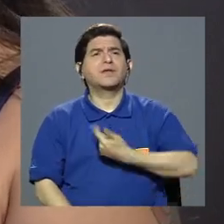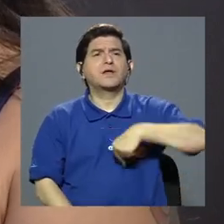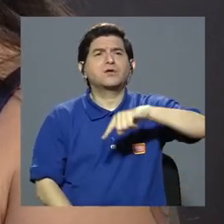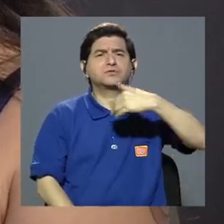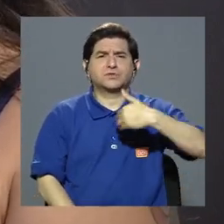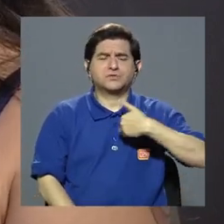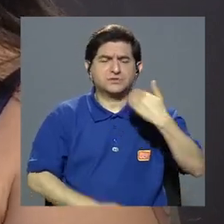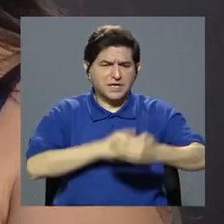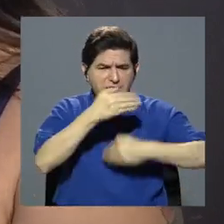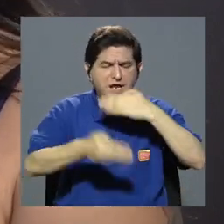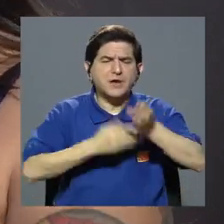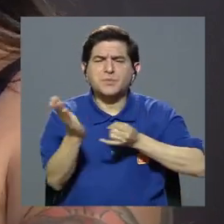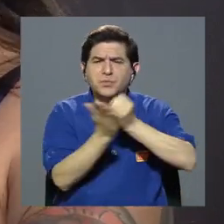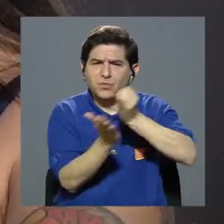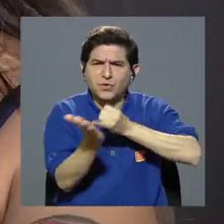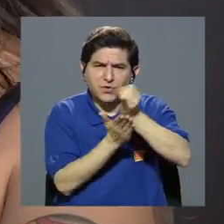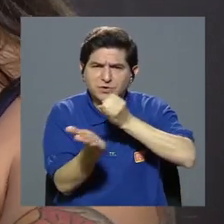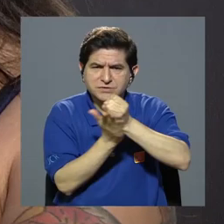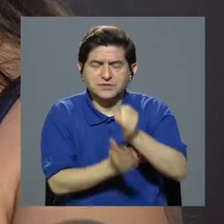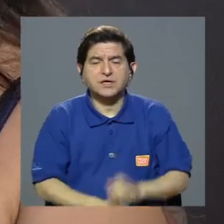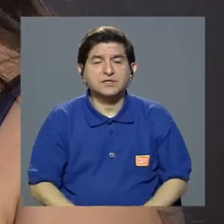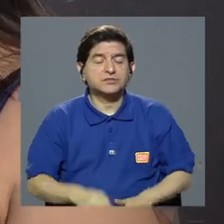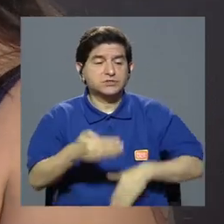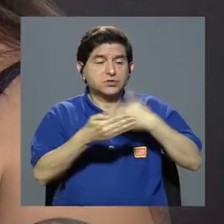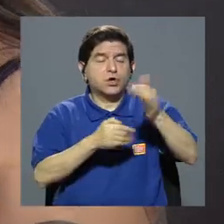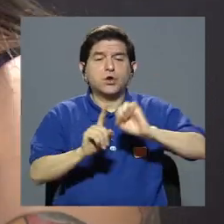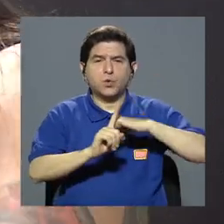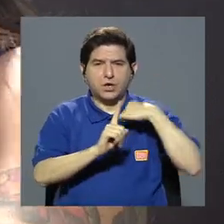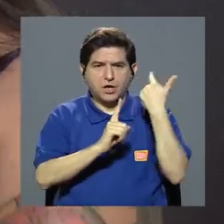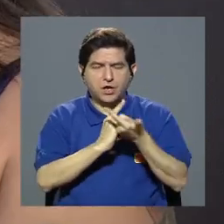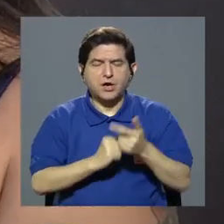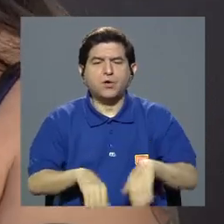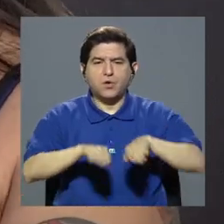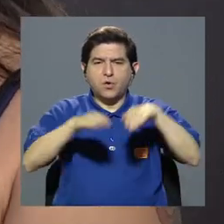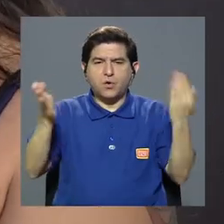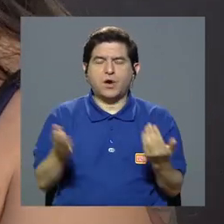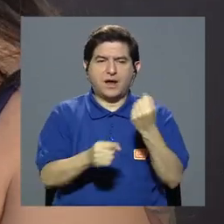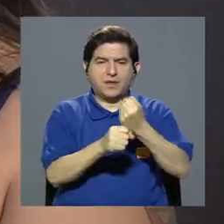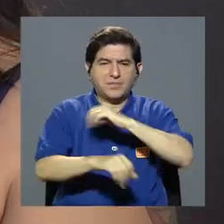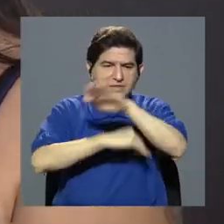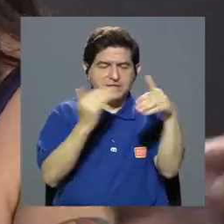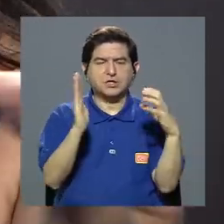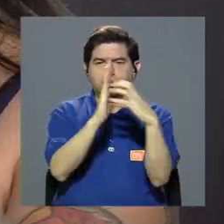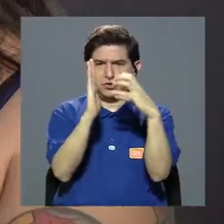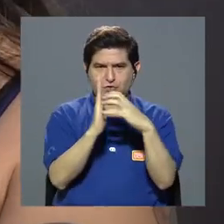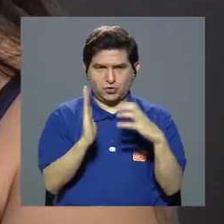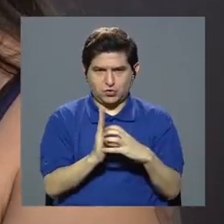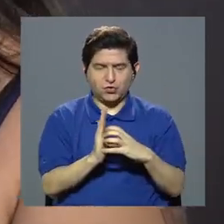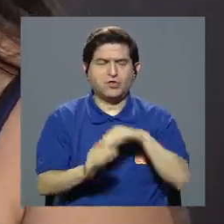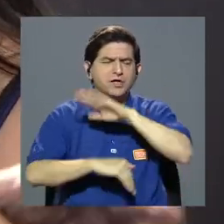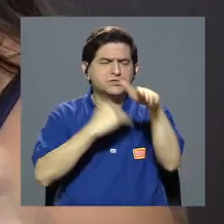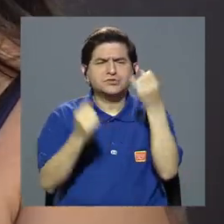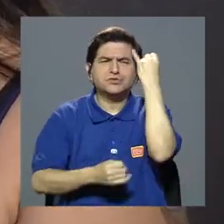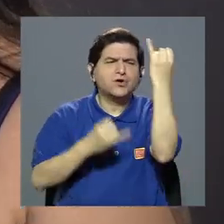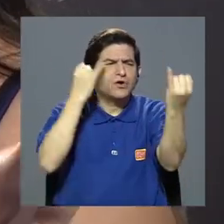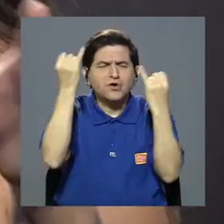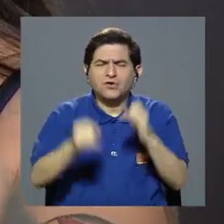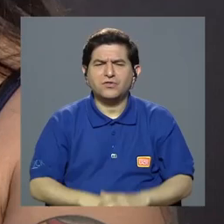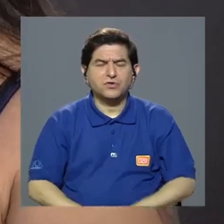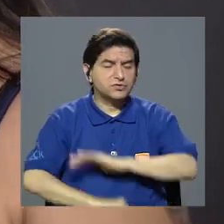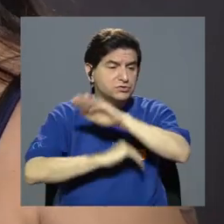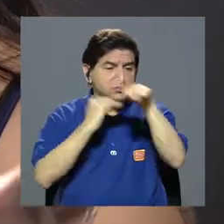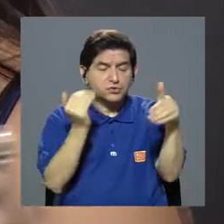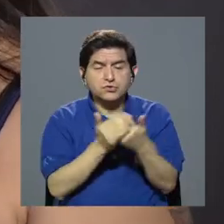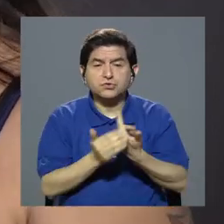tenemos bueno tienen un proceso de investigación verdad y luego socializamos en una mesa de trabajo todos los guiones o sea todas las ideas